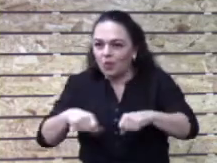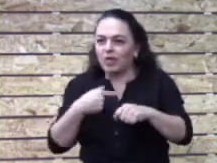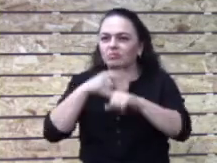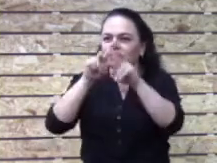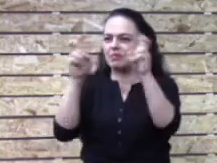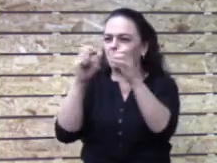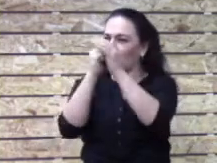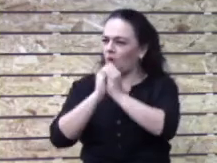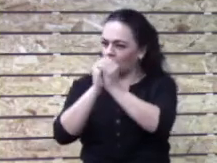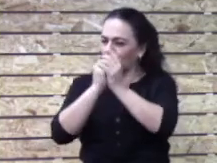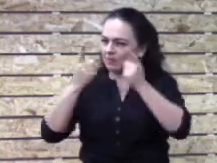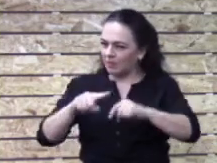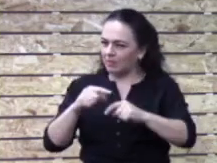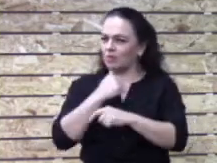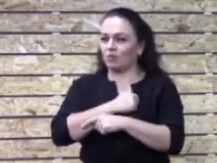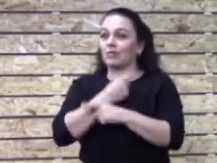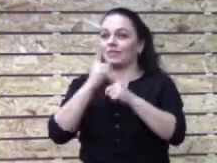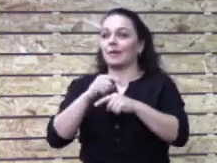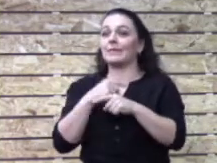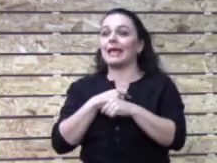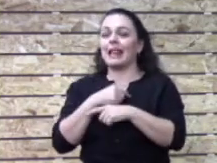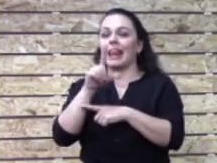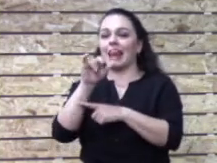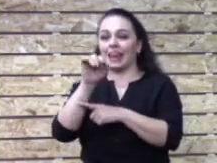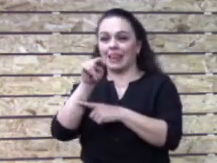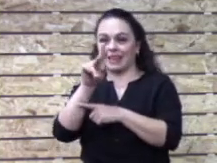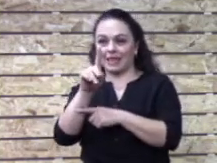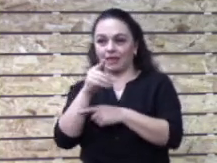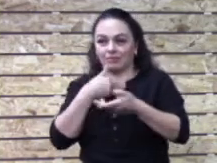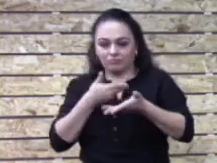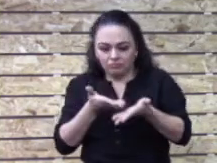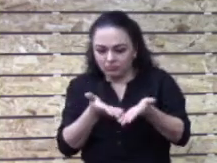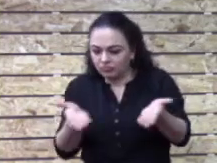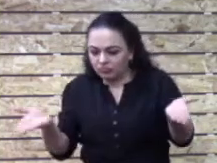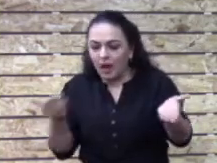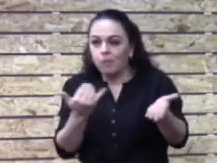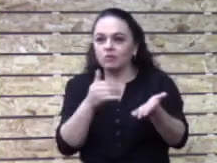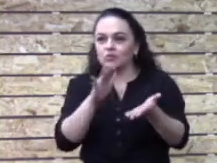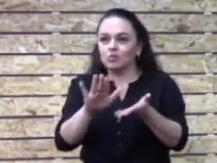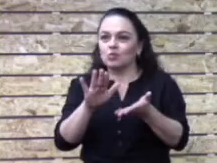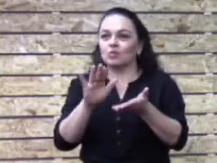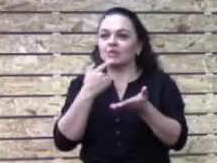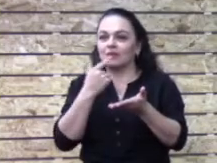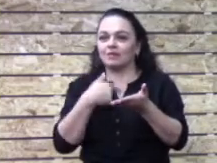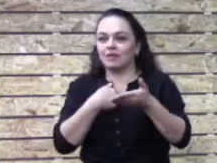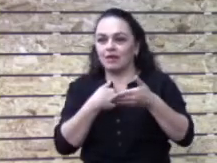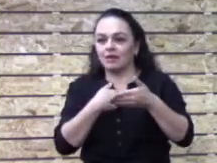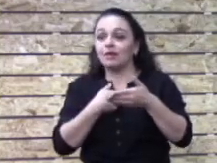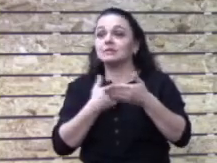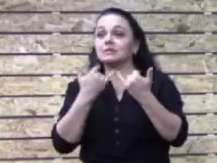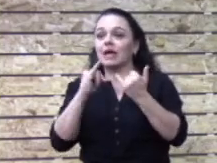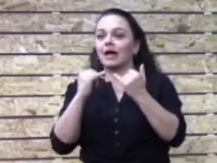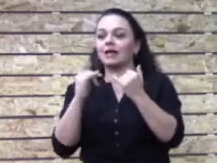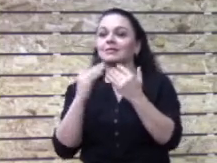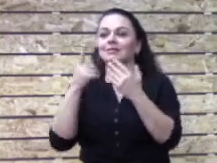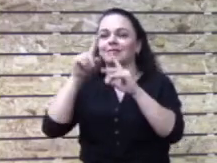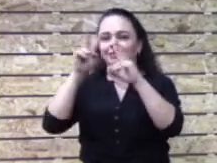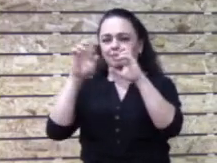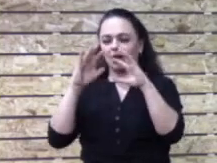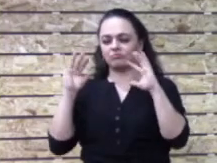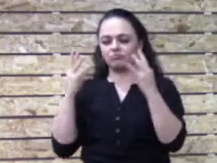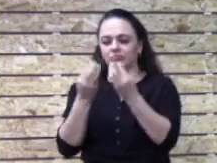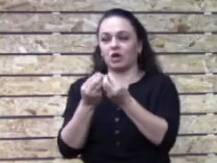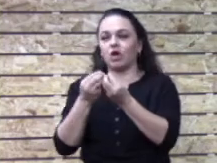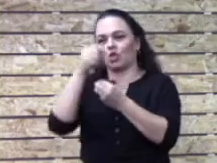oración, y también por favor este link de esta celebración dominical y de todas las cosas que hacemos, envíenlo